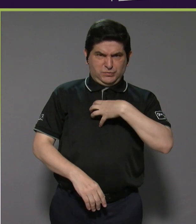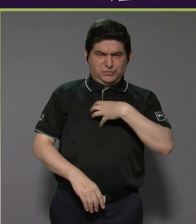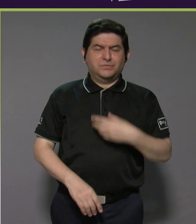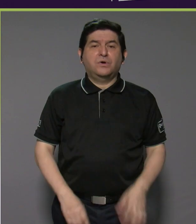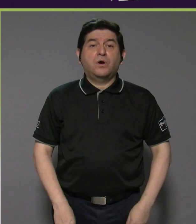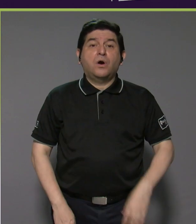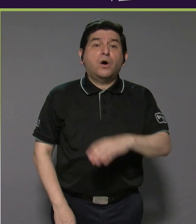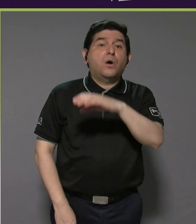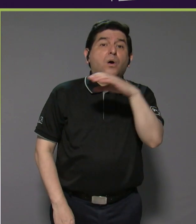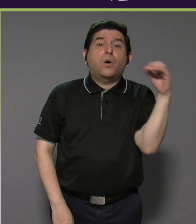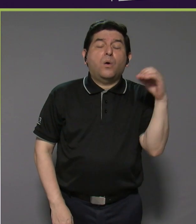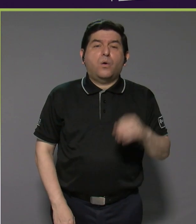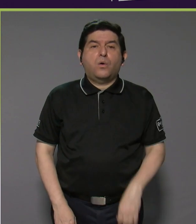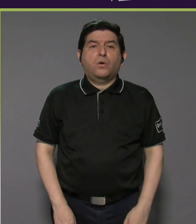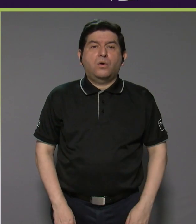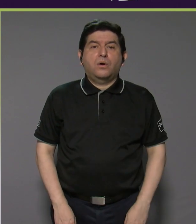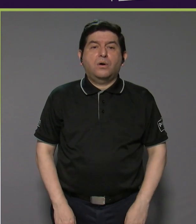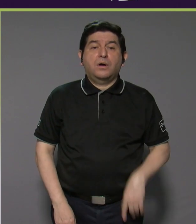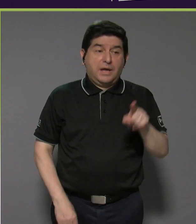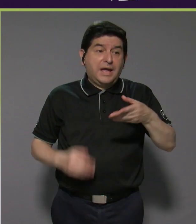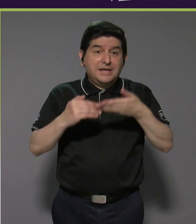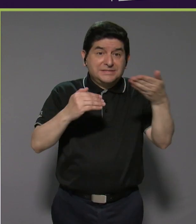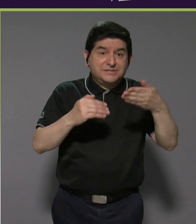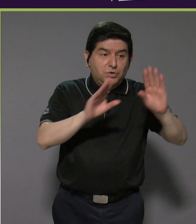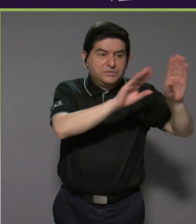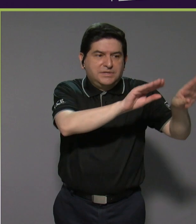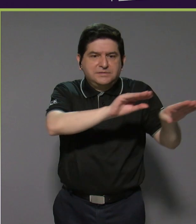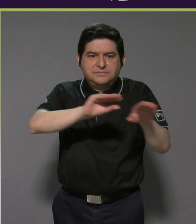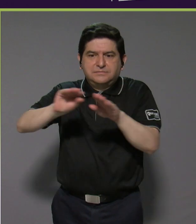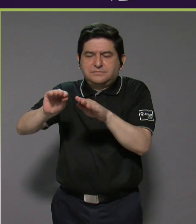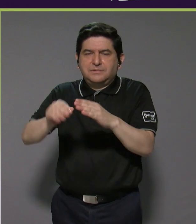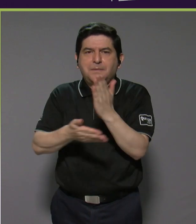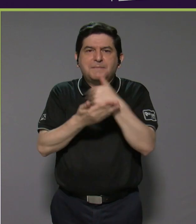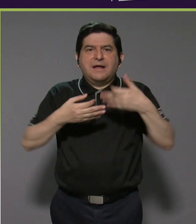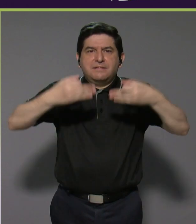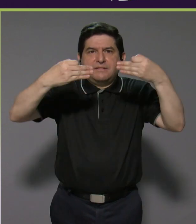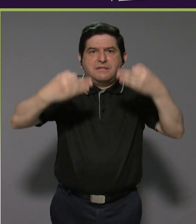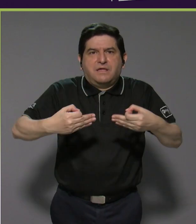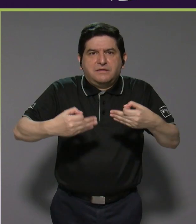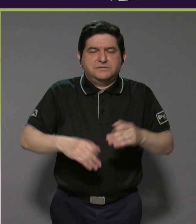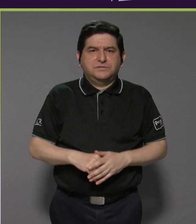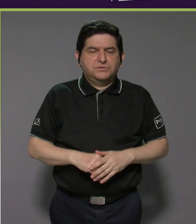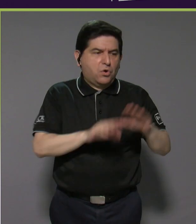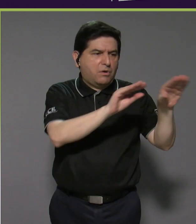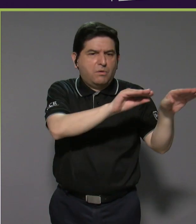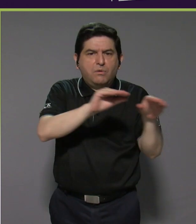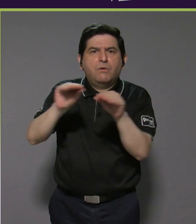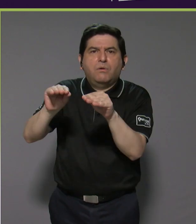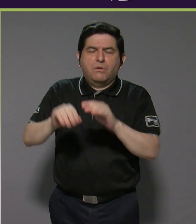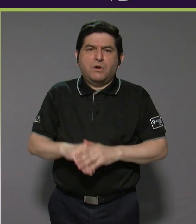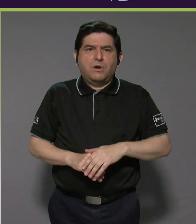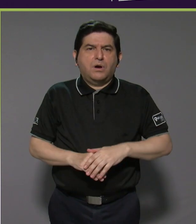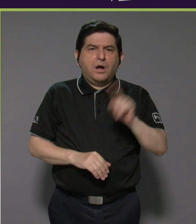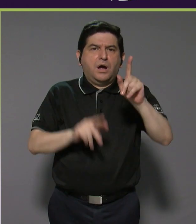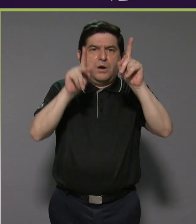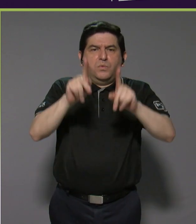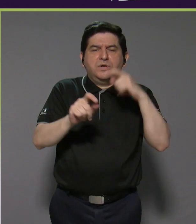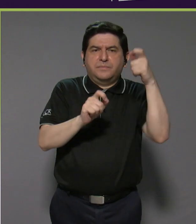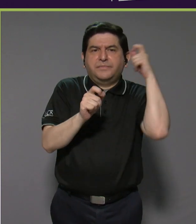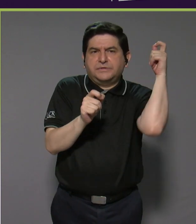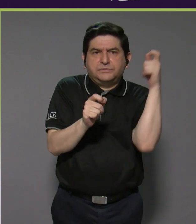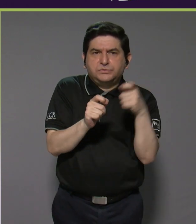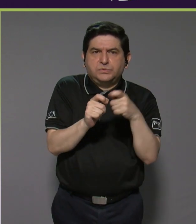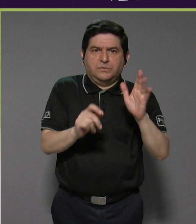o el traslado de esos bienes como parte de esas decisiones, ¿verdad? Que se trasladan a una persona